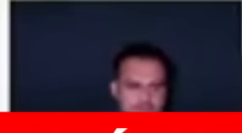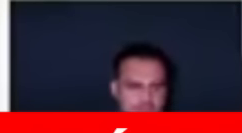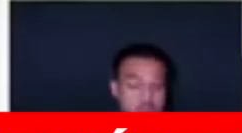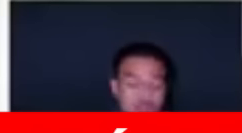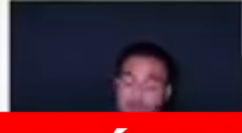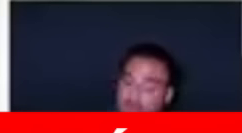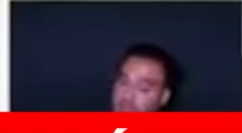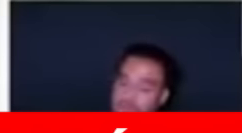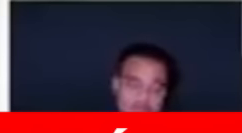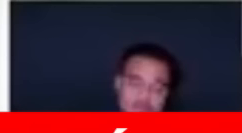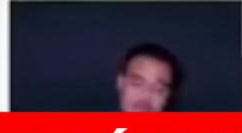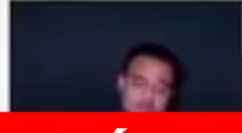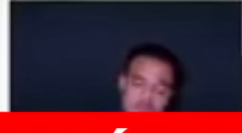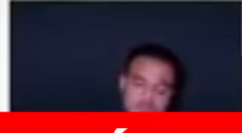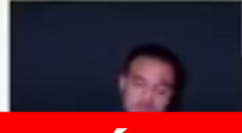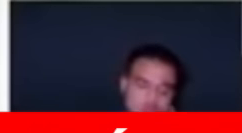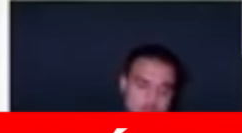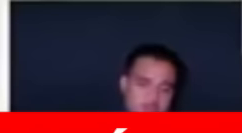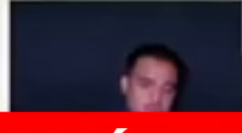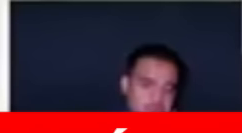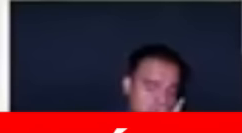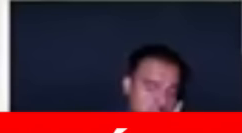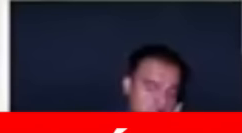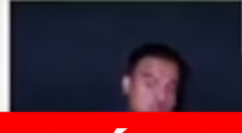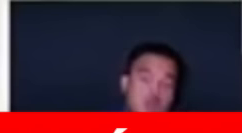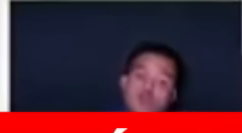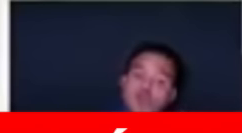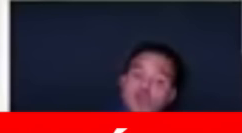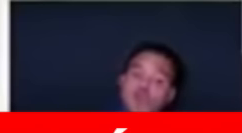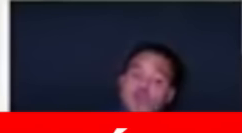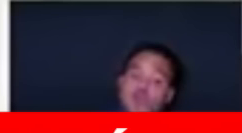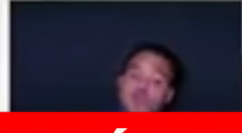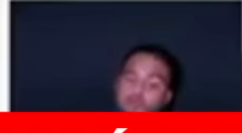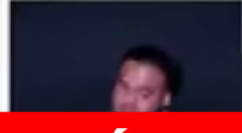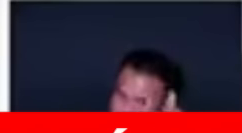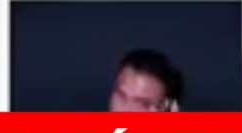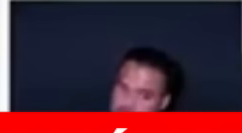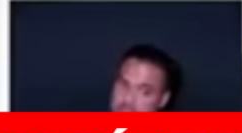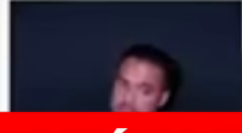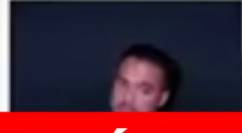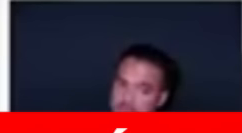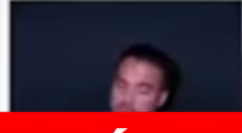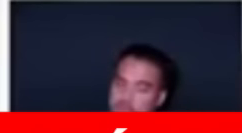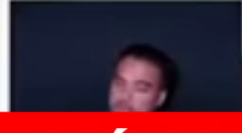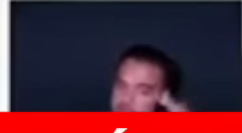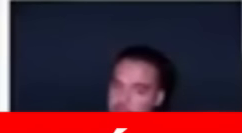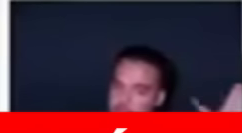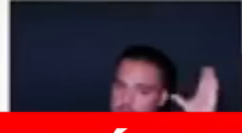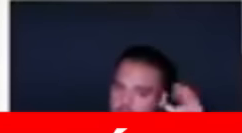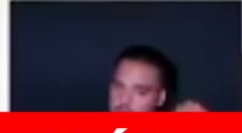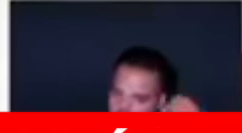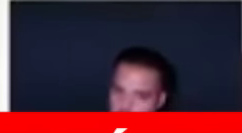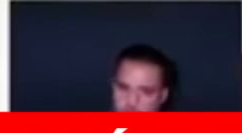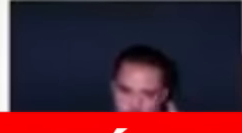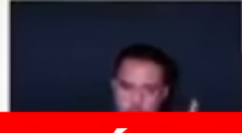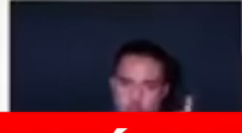correcto. Y lo correcto hoy es estar con Maru en Chihuahua.